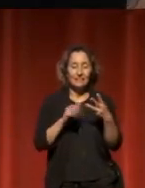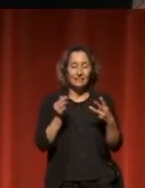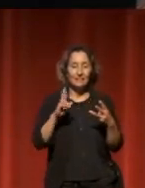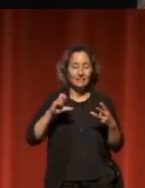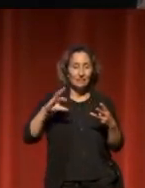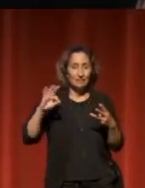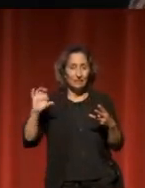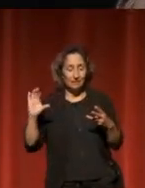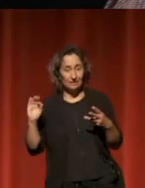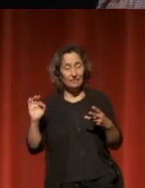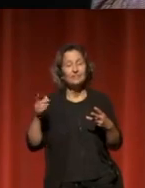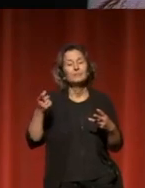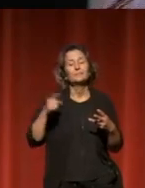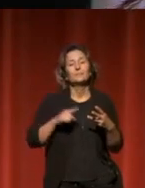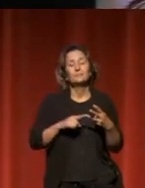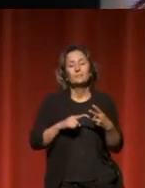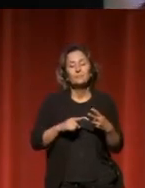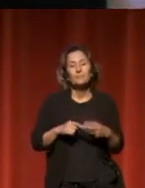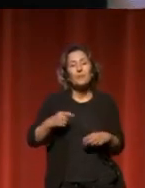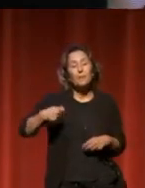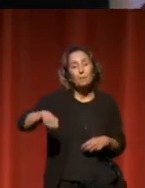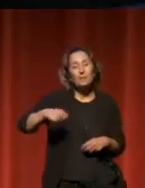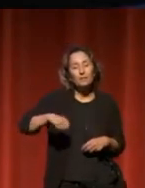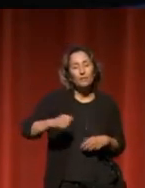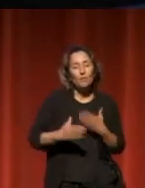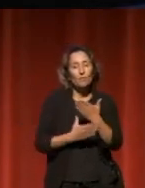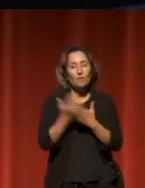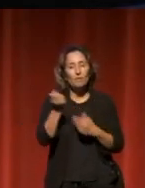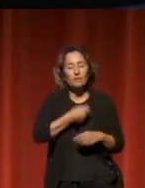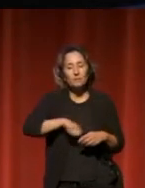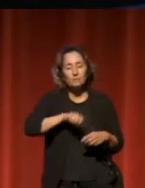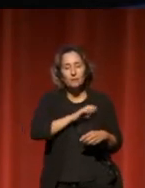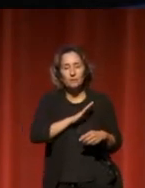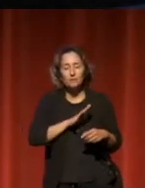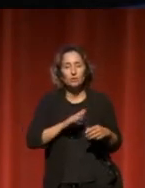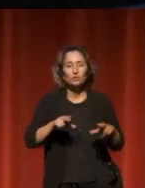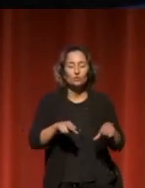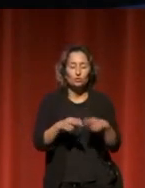Francesc Xavier González Cuadra, presidente de la Federación Española de